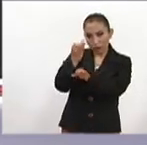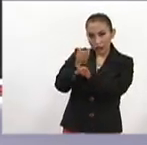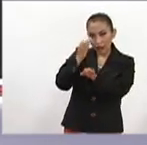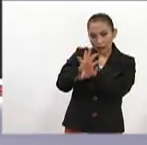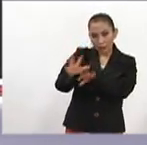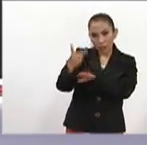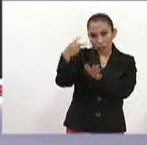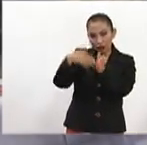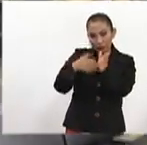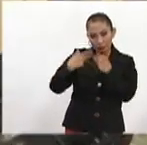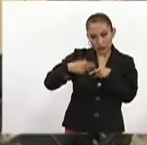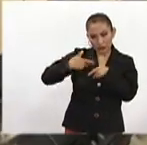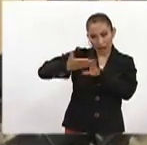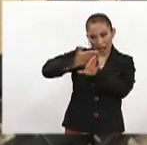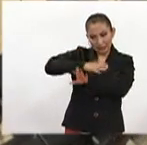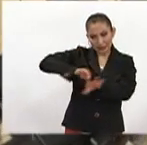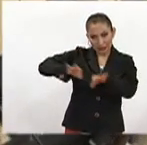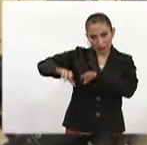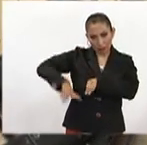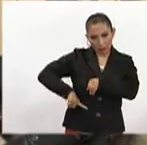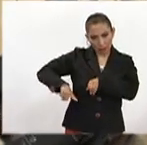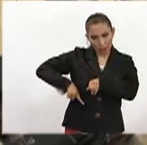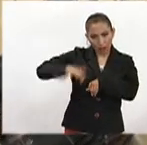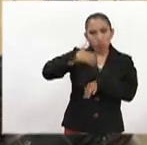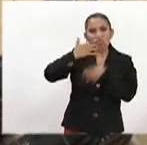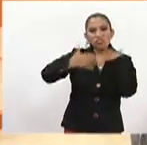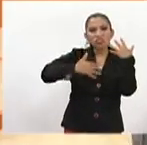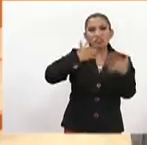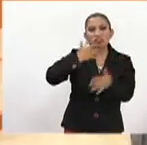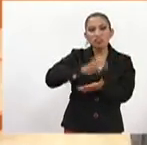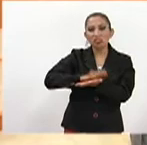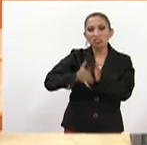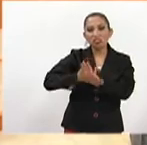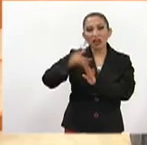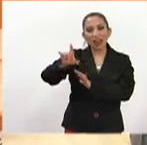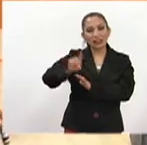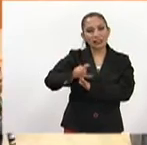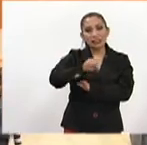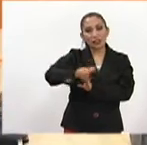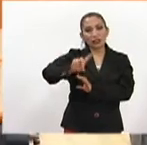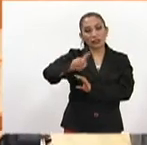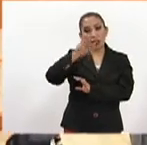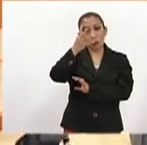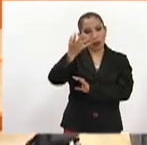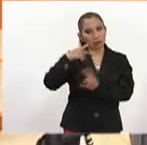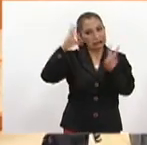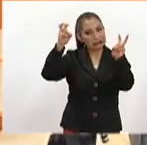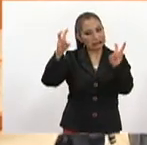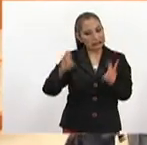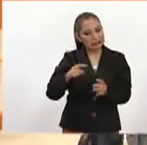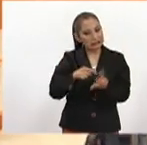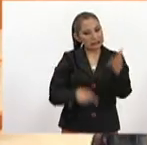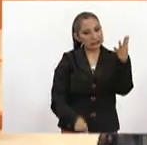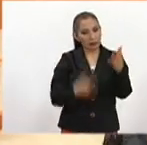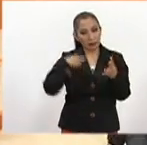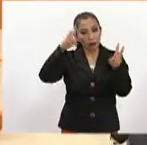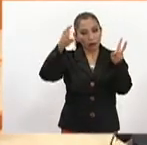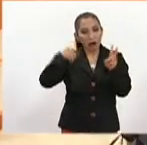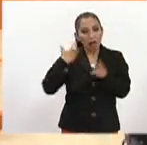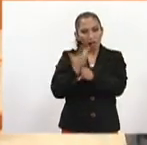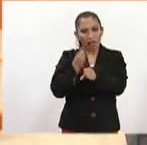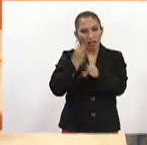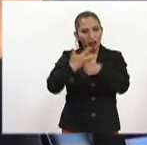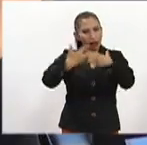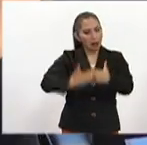actualmente a cerca de 2,000 funcionarios por corrupción. Están implicados en 134 casos, entre ellos los relacionados con la